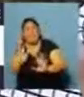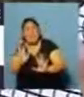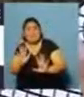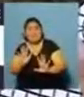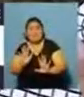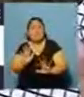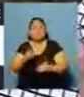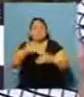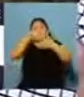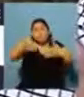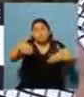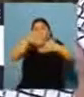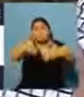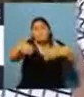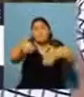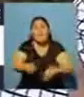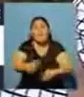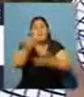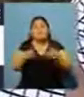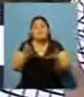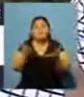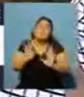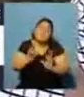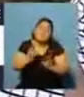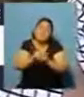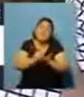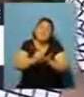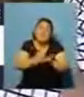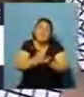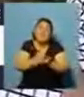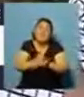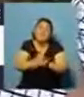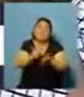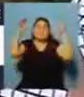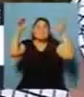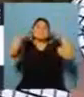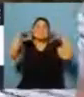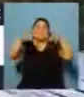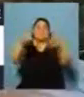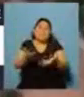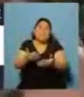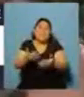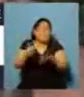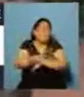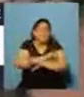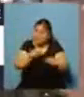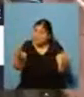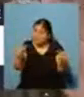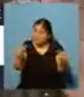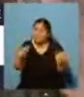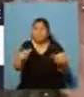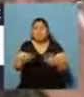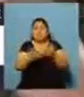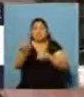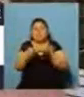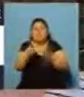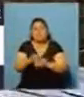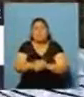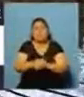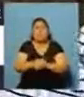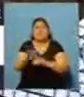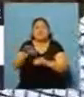tiempo posible hasta que las condiciones meteorológicas permitan efectivamente la extinción del mismo. ¿Va a hacer, por ejemplo, una lucha aérea como se